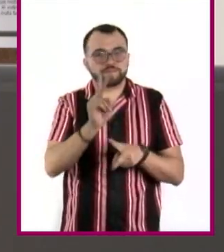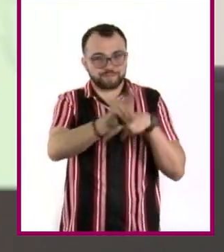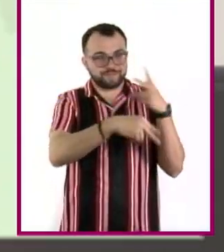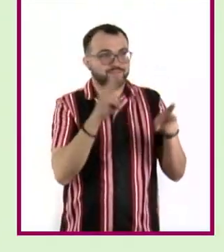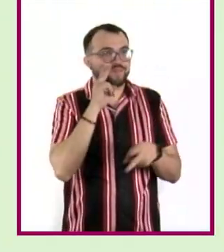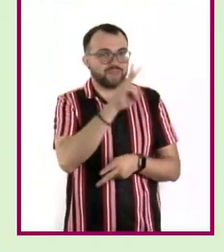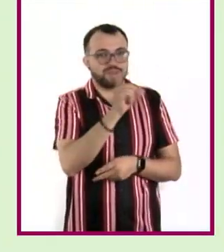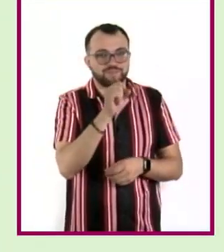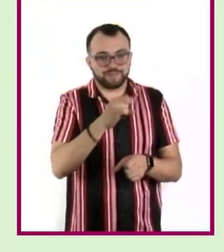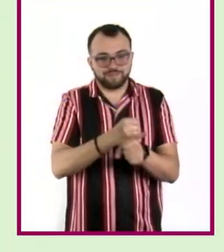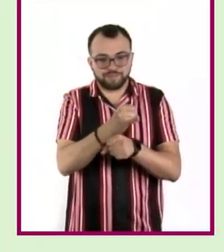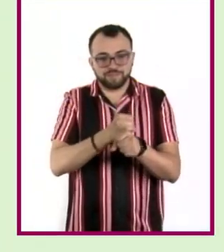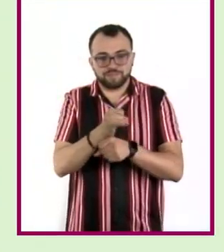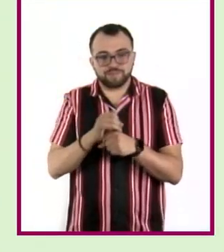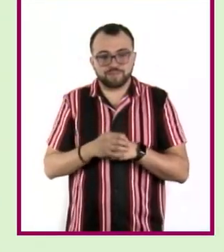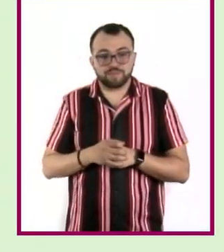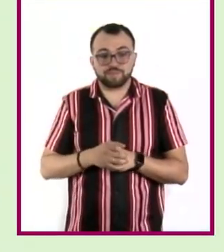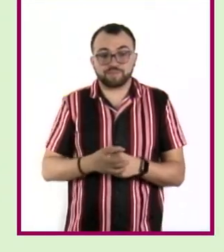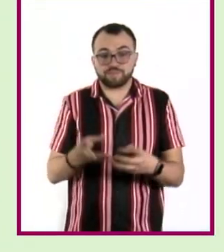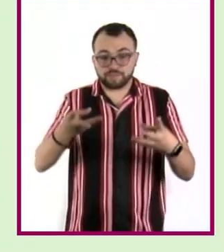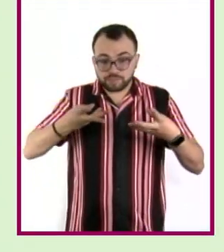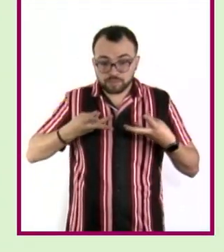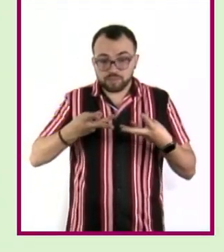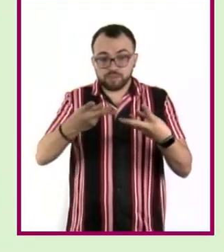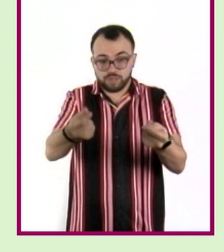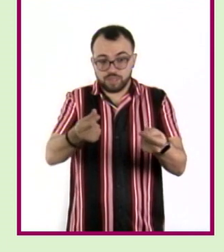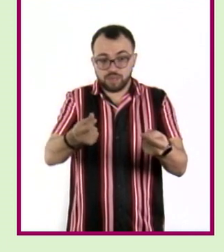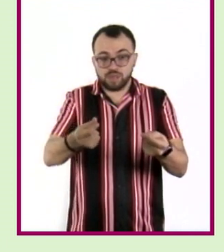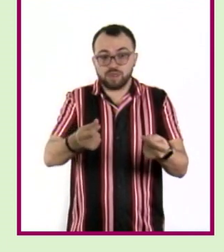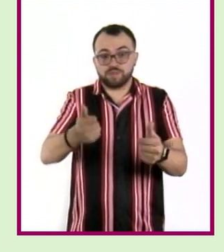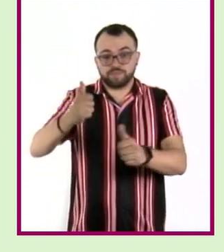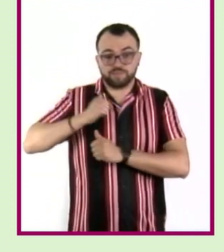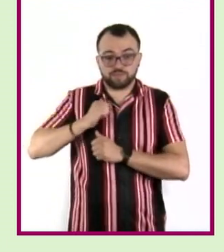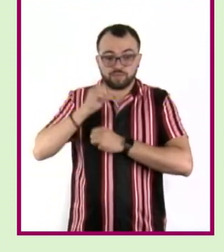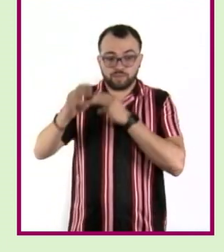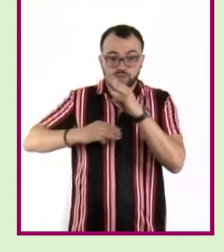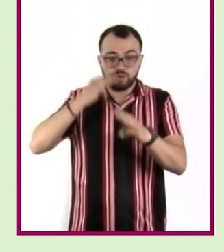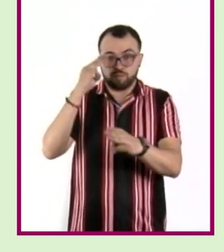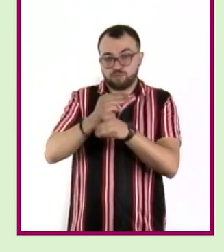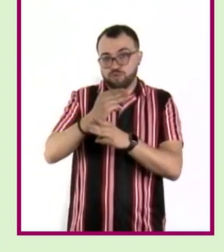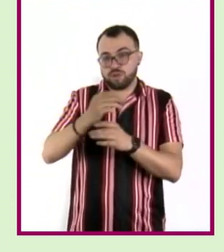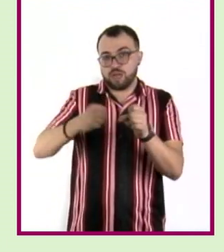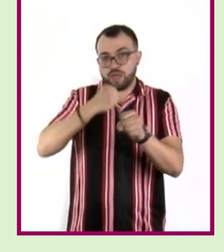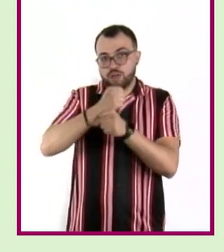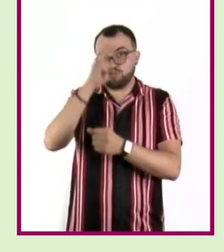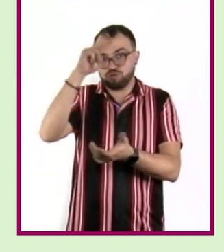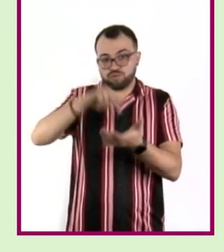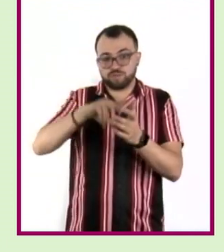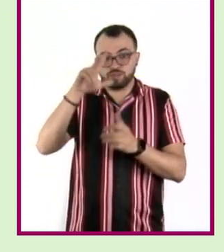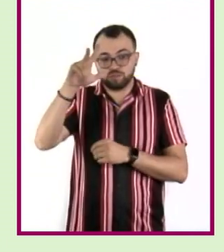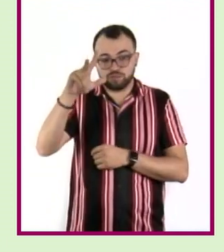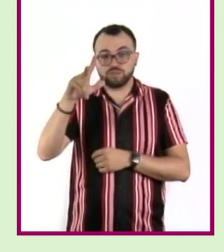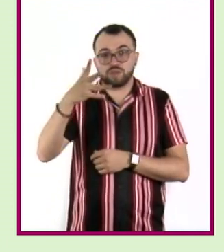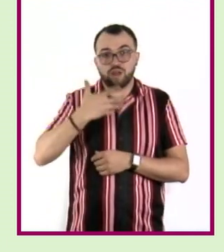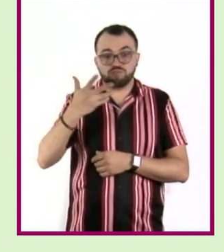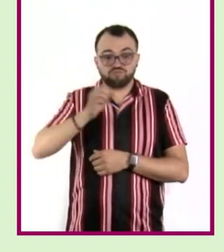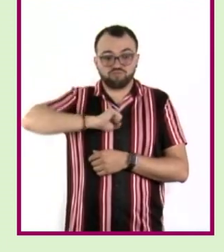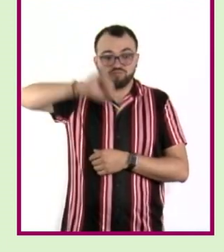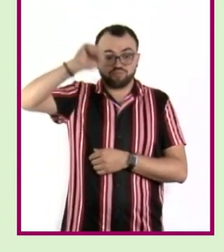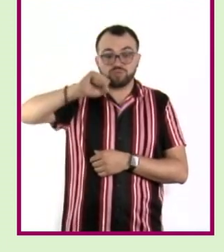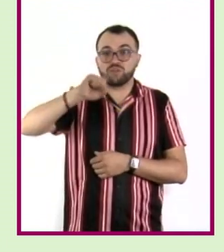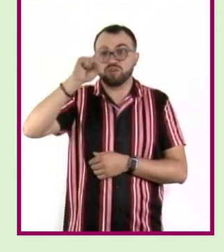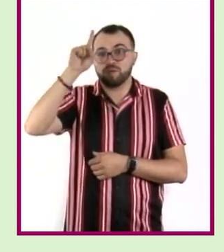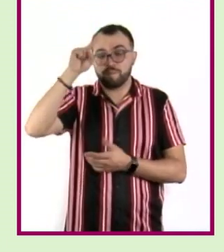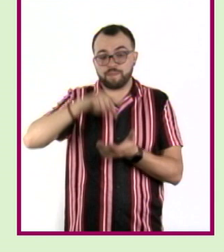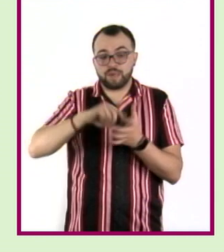indagamos. El gasto militar mundial para el año 2018 ascendió a 1.822